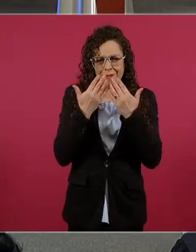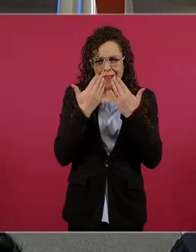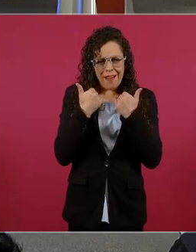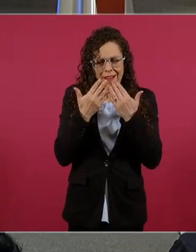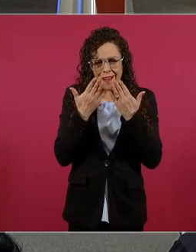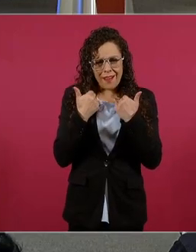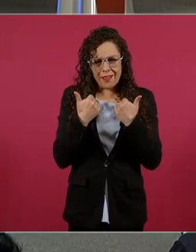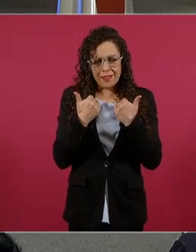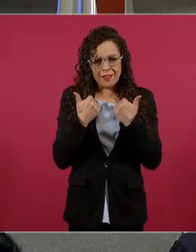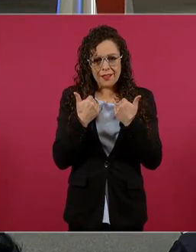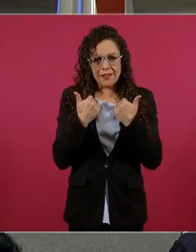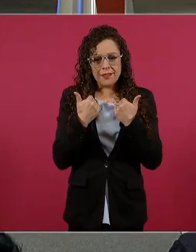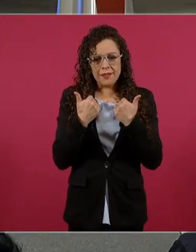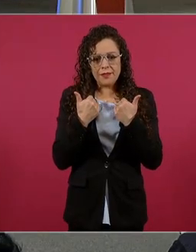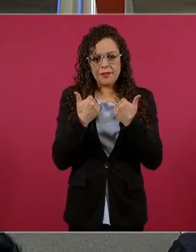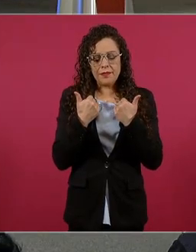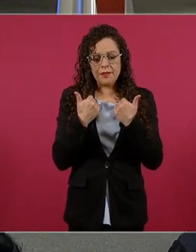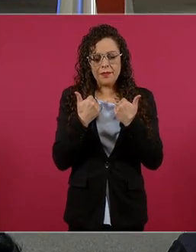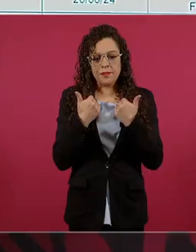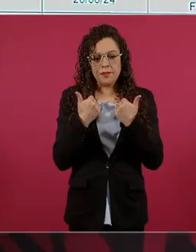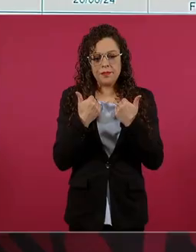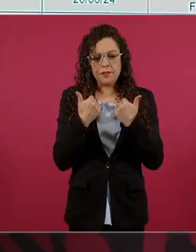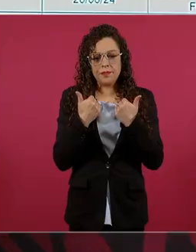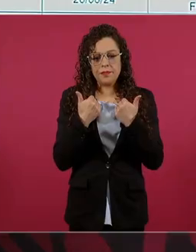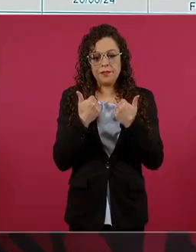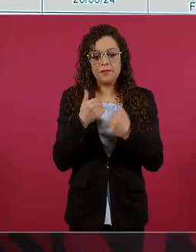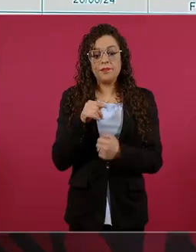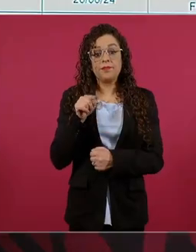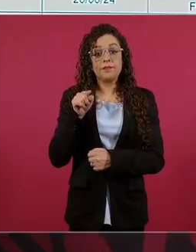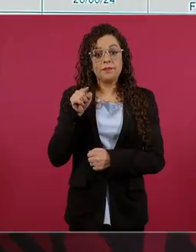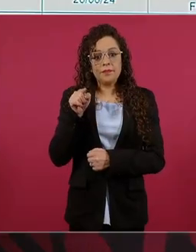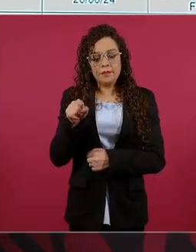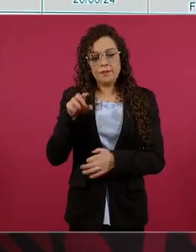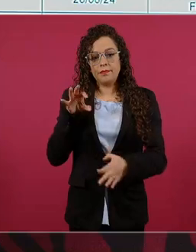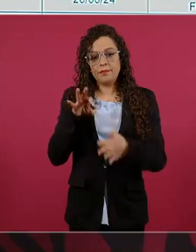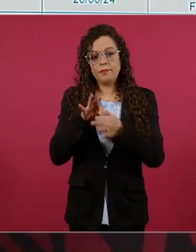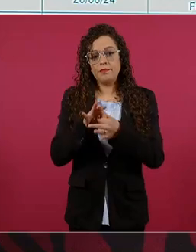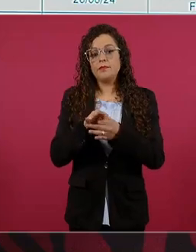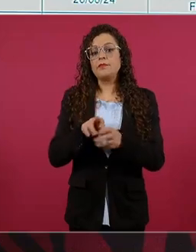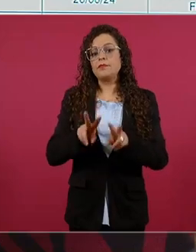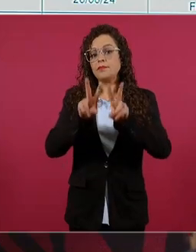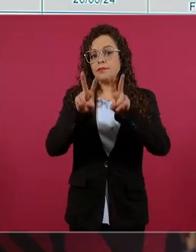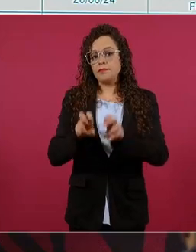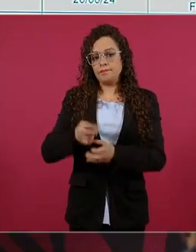Y esto tiene que ver con la hacienda pública, ¿no?